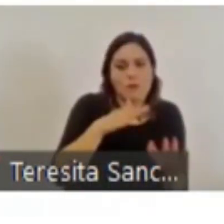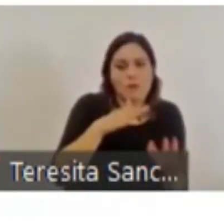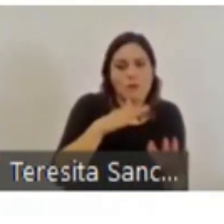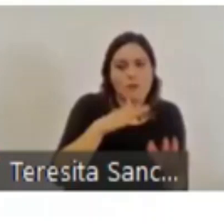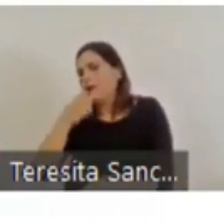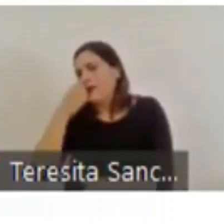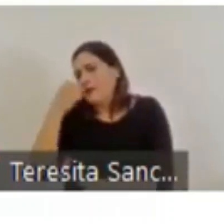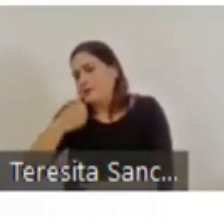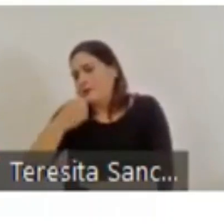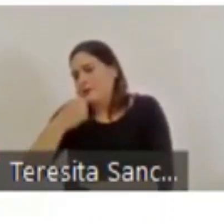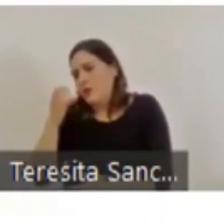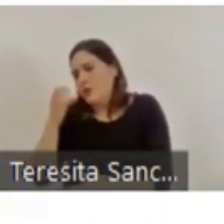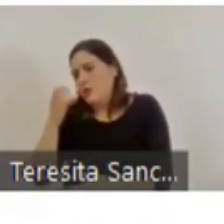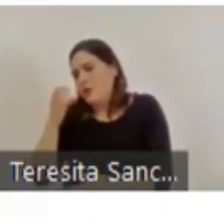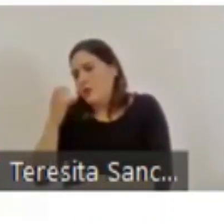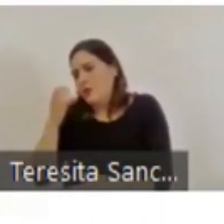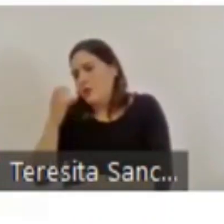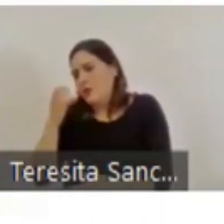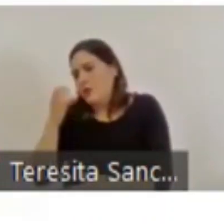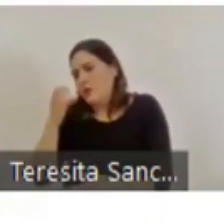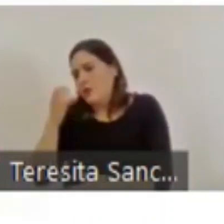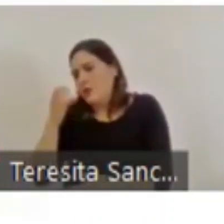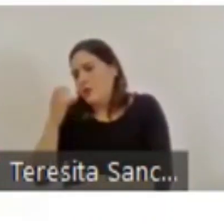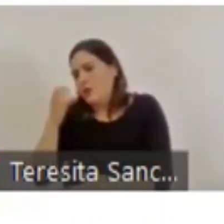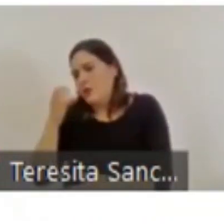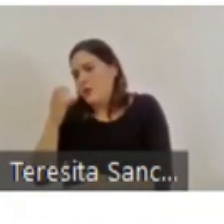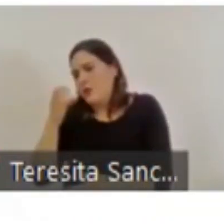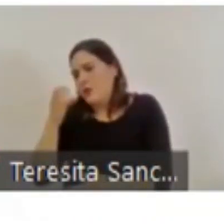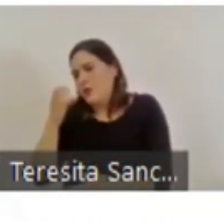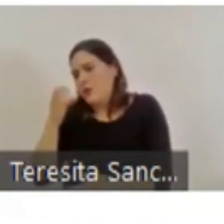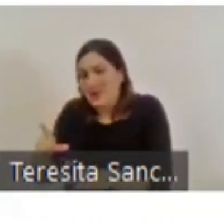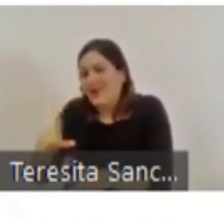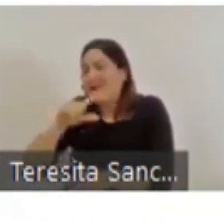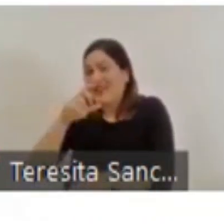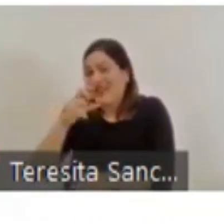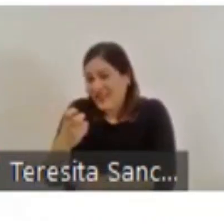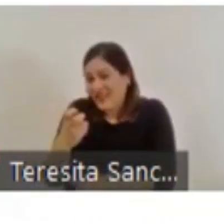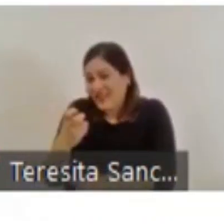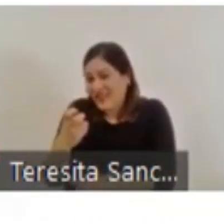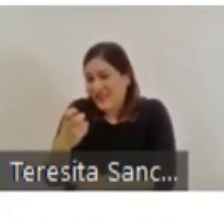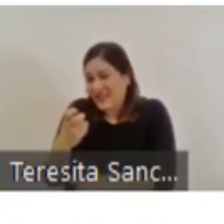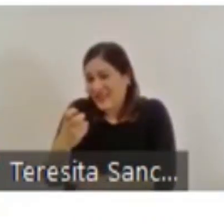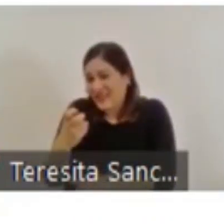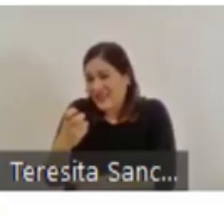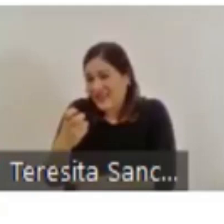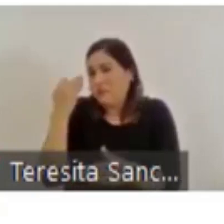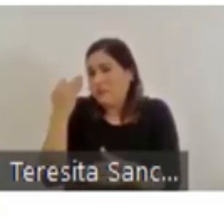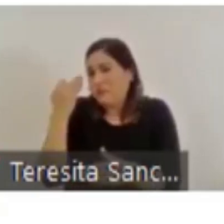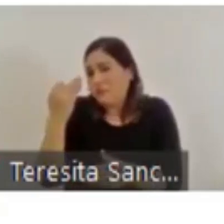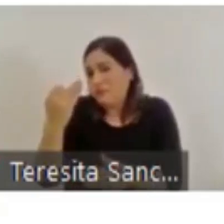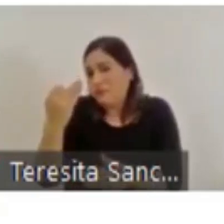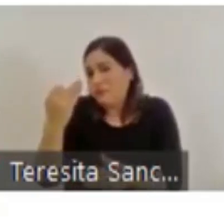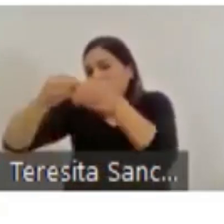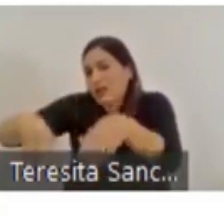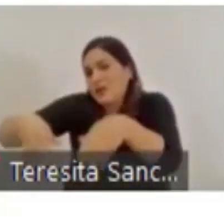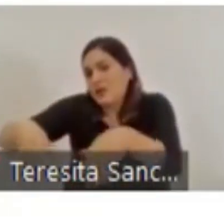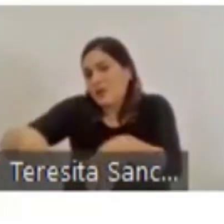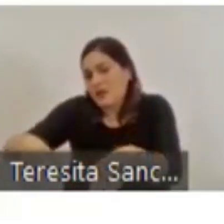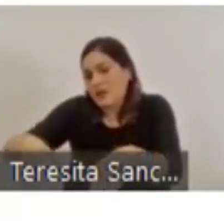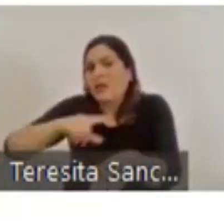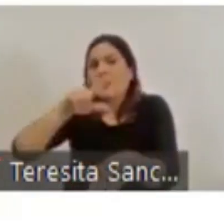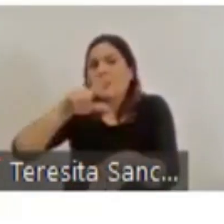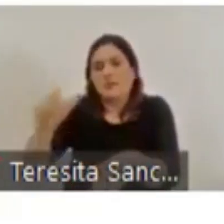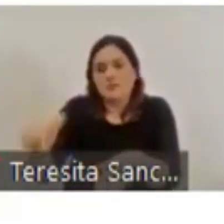en las guarderías. Pero eso se va perdiendo al paso del tiempo, ¿no? Ya cuando entramos